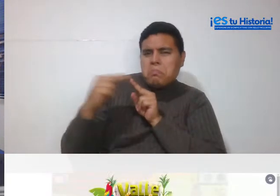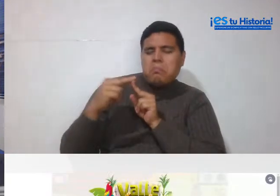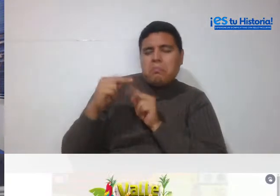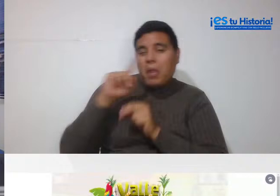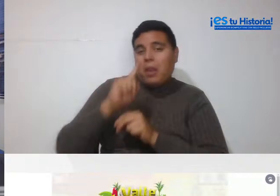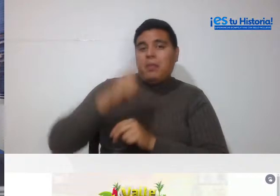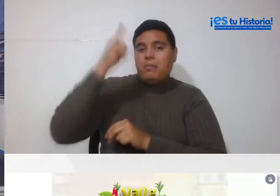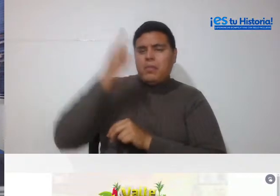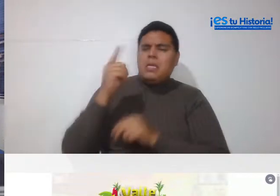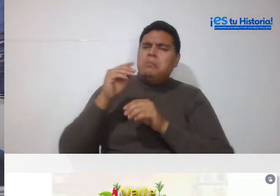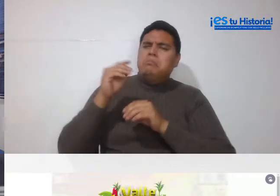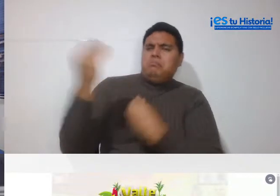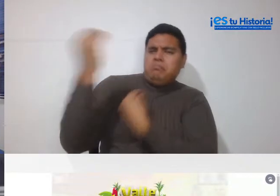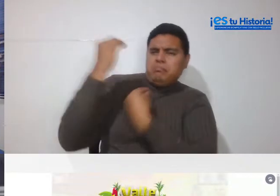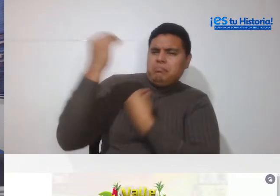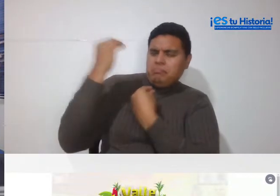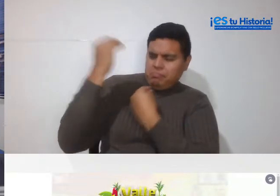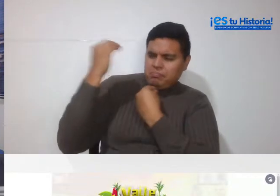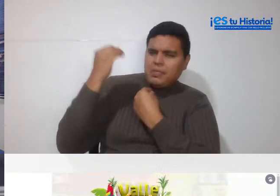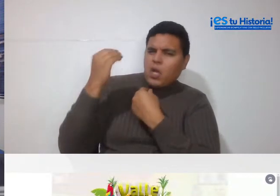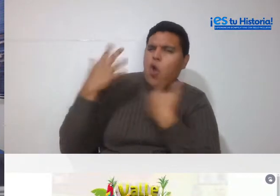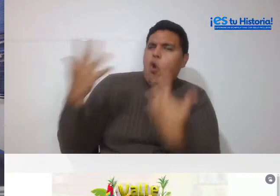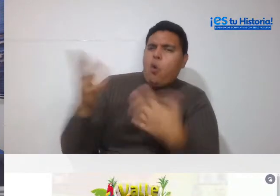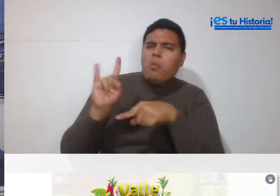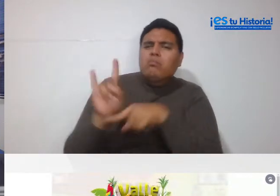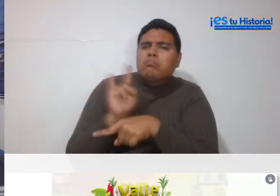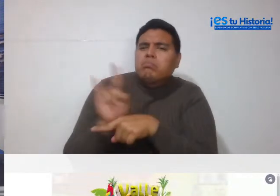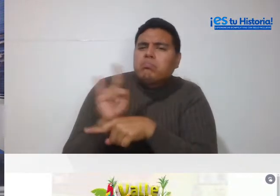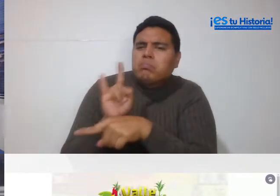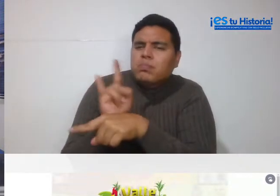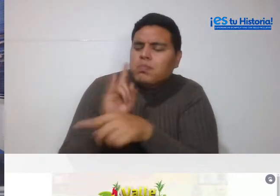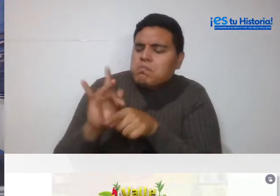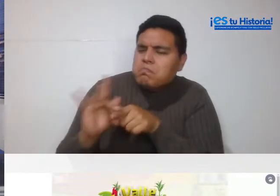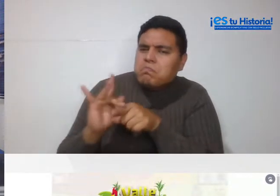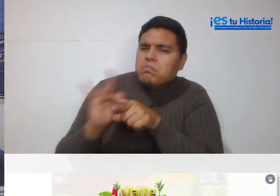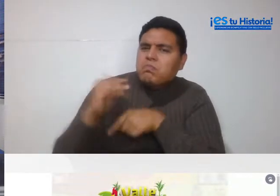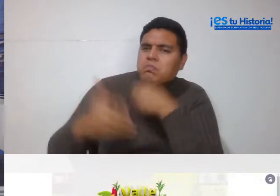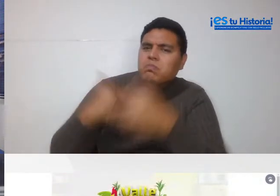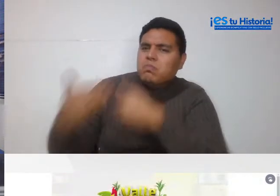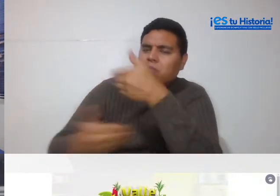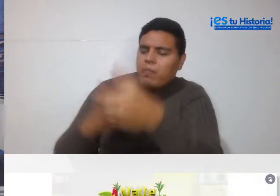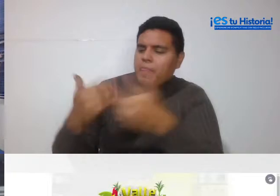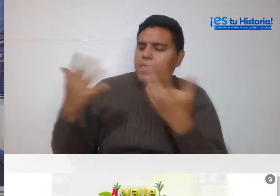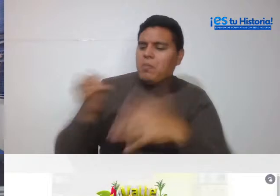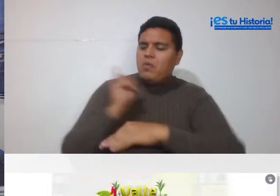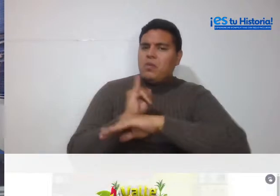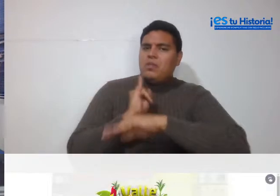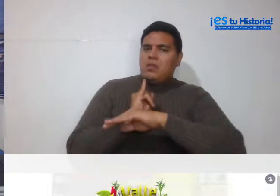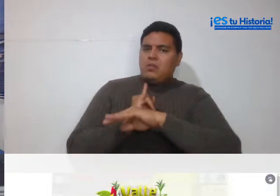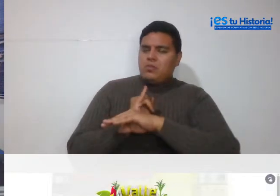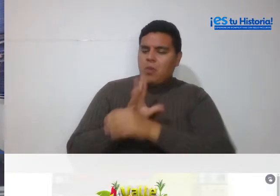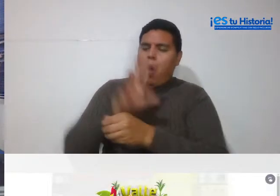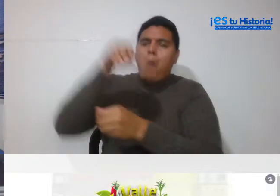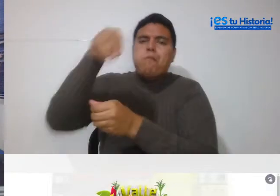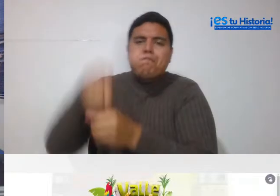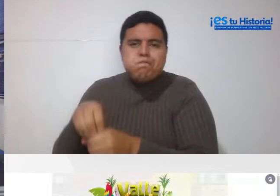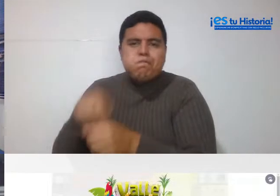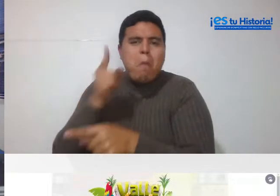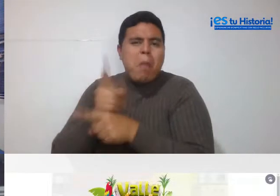en el uso de ella y a su vez la implementación dentro de la institución. Entonces tenemos un